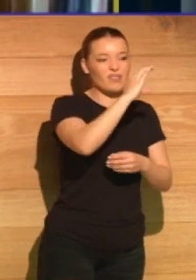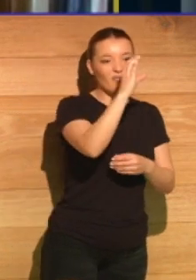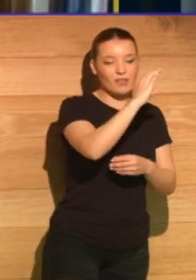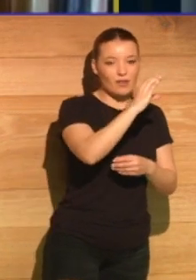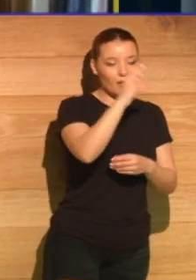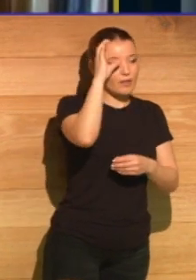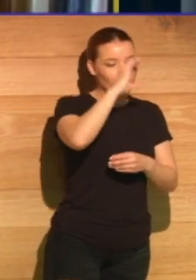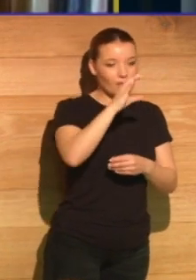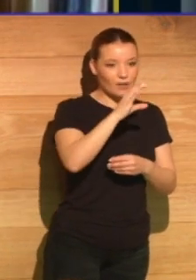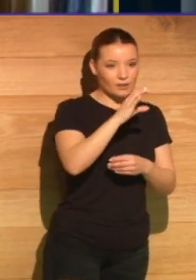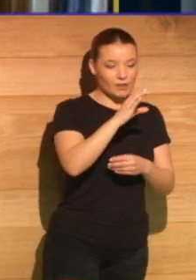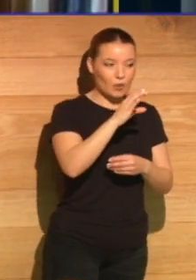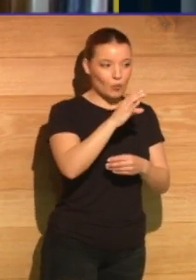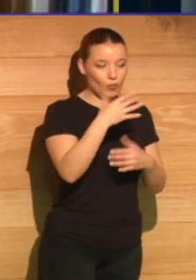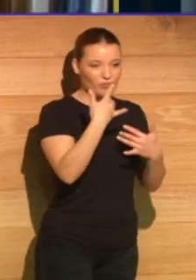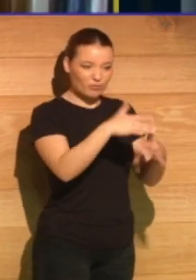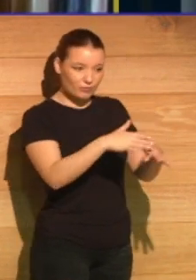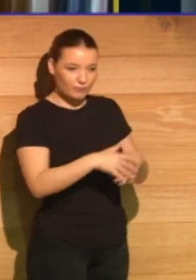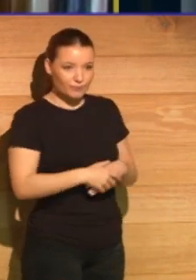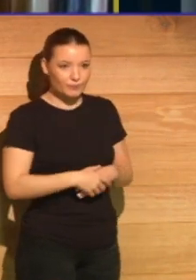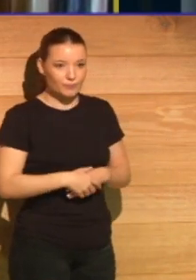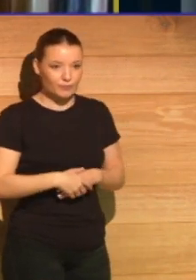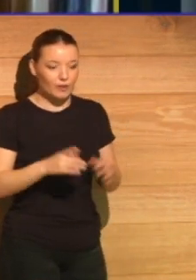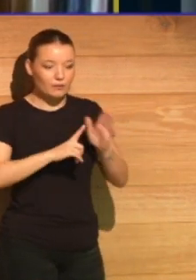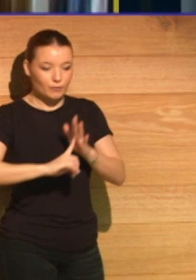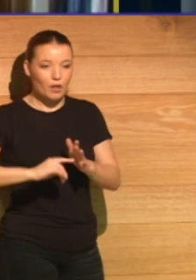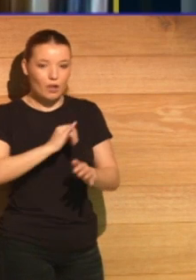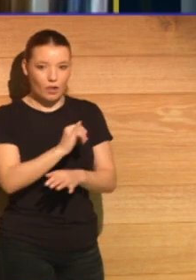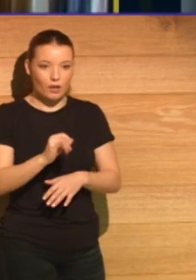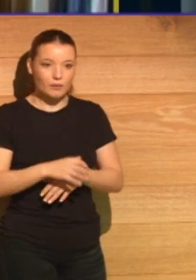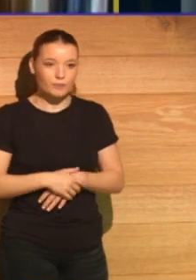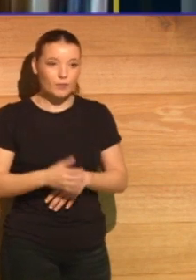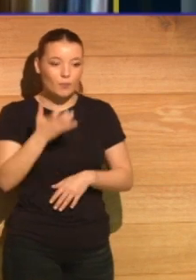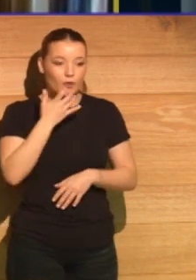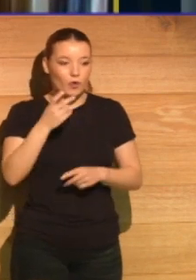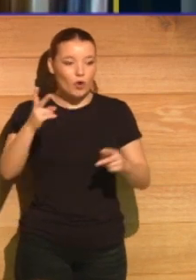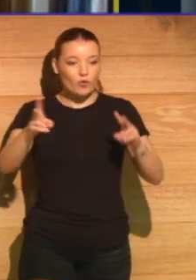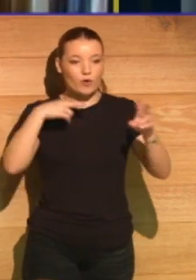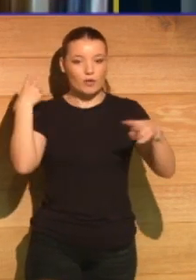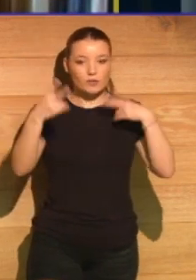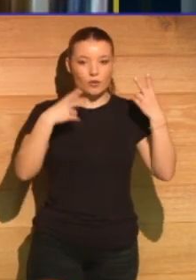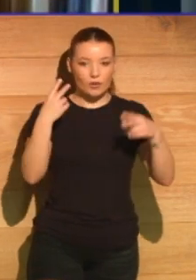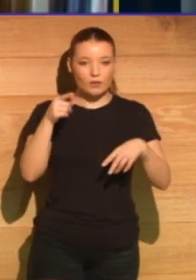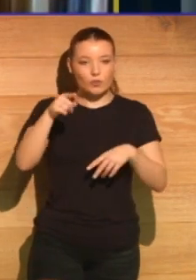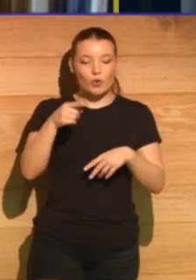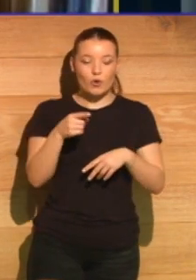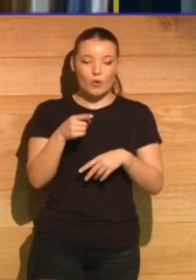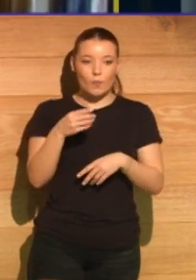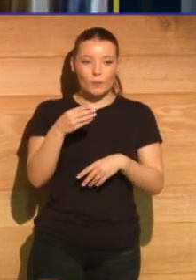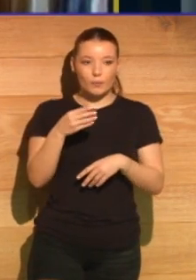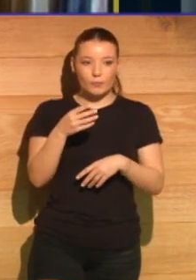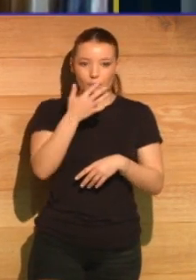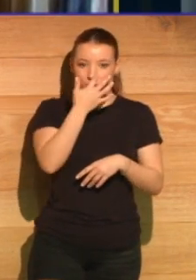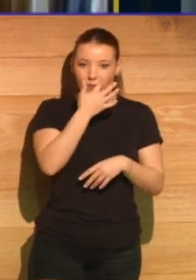hasta el punto del extremo es cuando estás en un restaurante y te dicen, tú, calcula lo de la cuenta porque eres